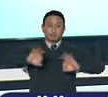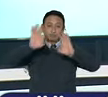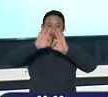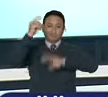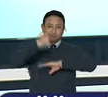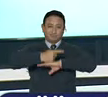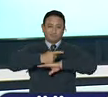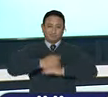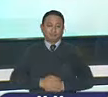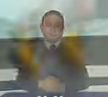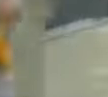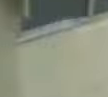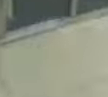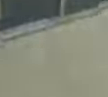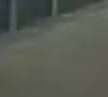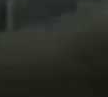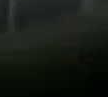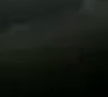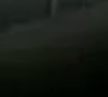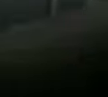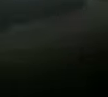día.